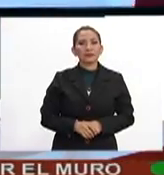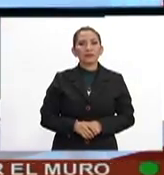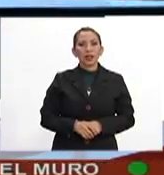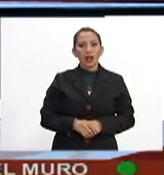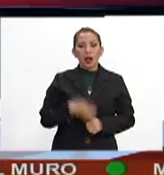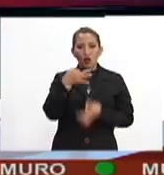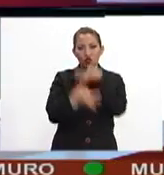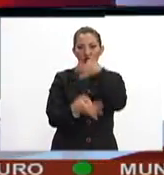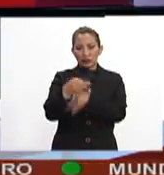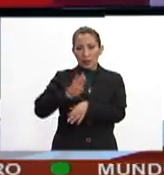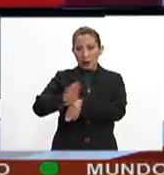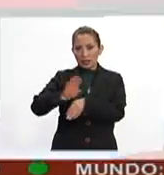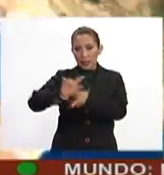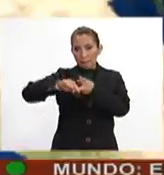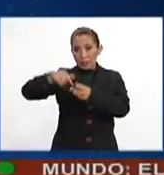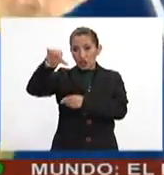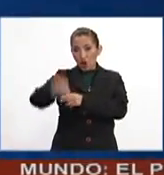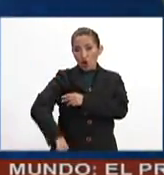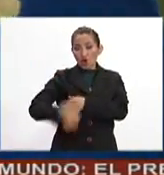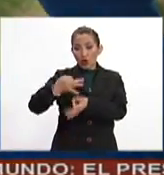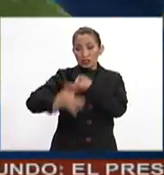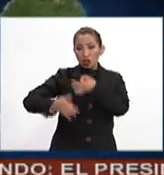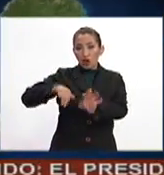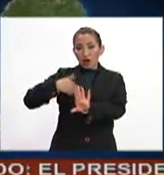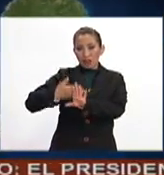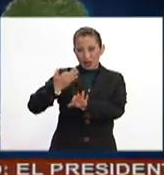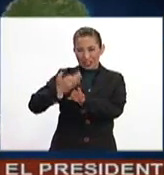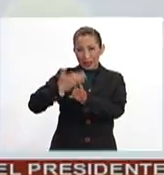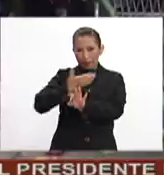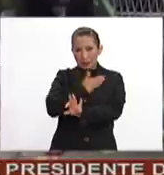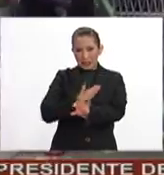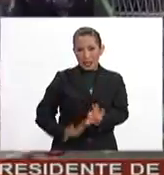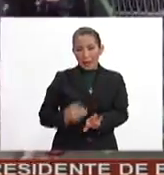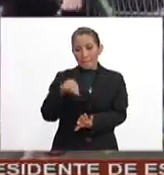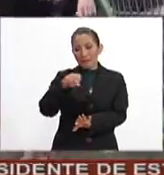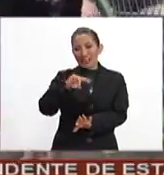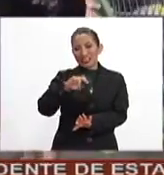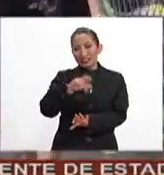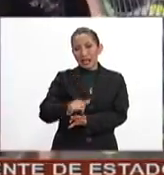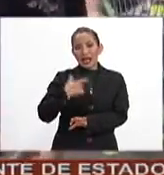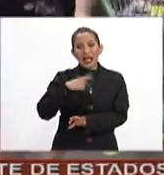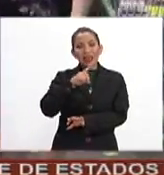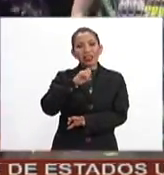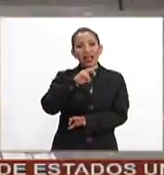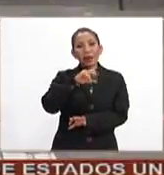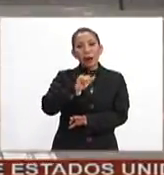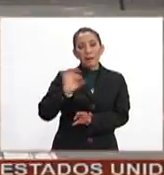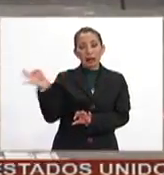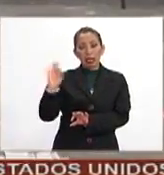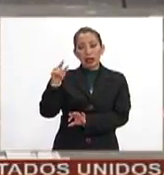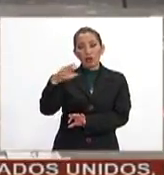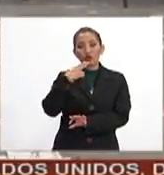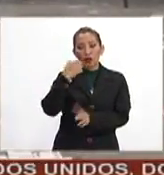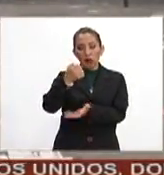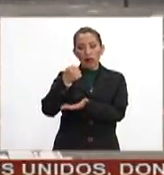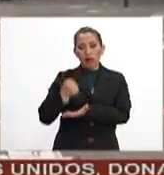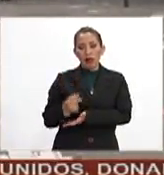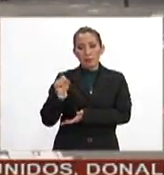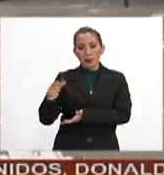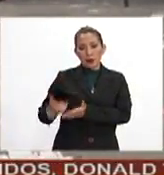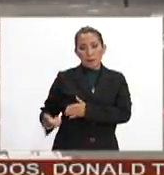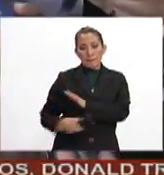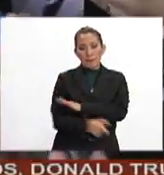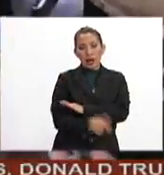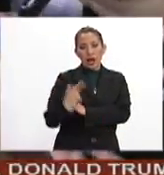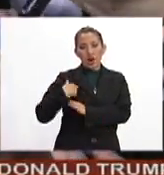La justicia brasileña inicia hoy el juicio contra el actual presidente Michel Temer y la expresidenta Dilma Rousseff por un supuesto uso de dinero ilícito en el pago